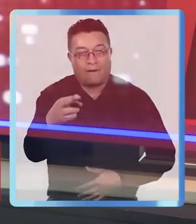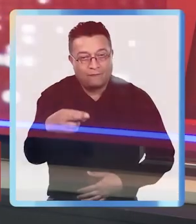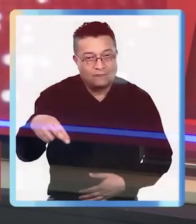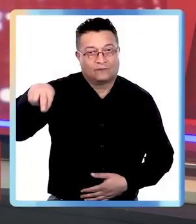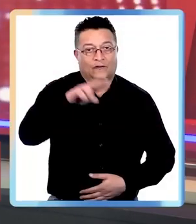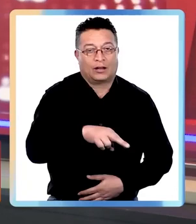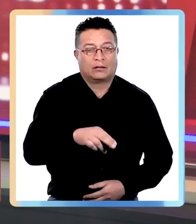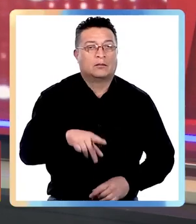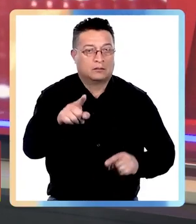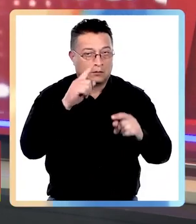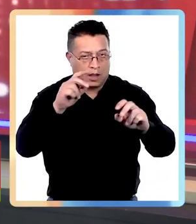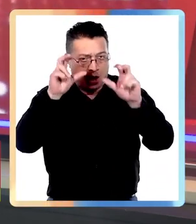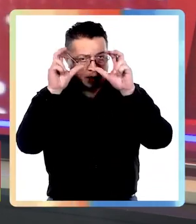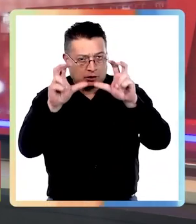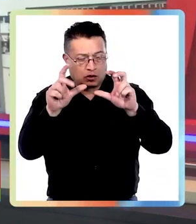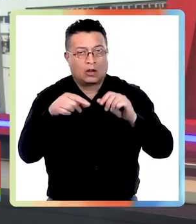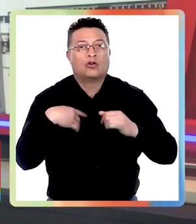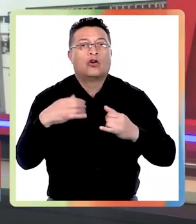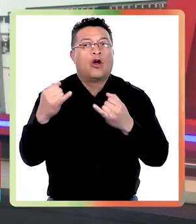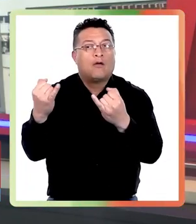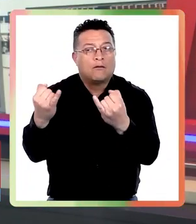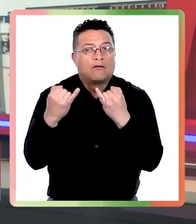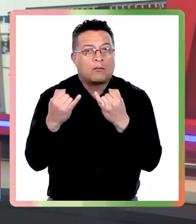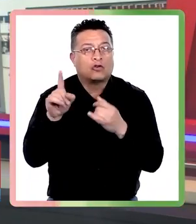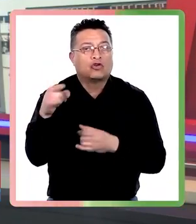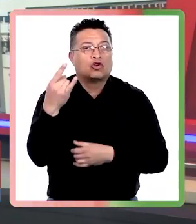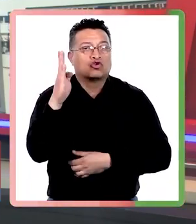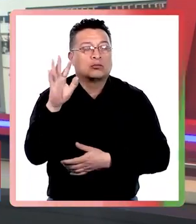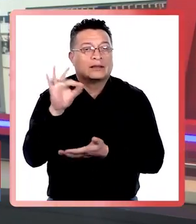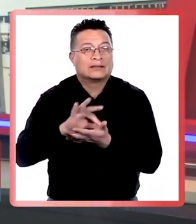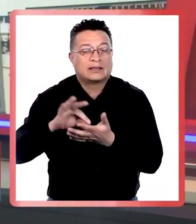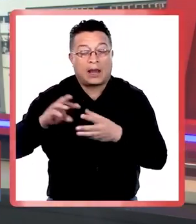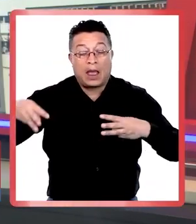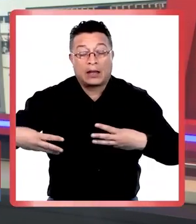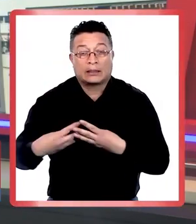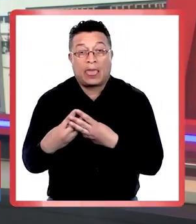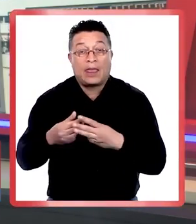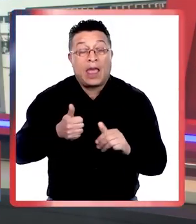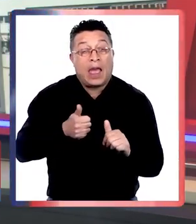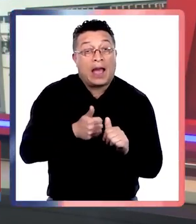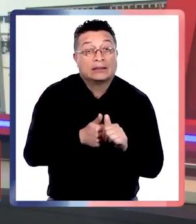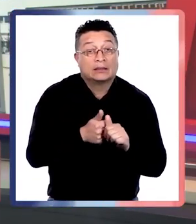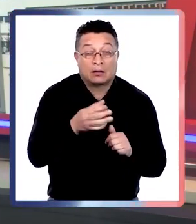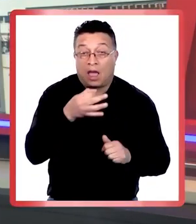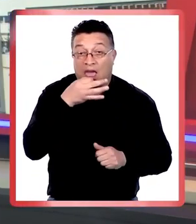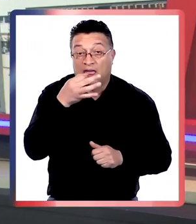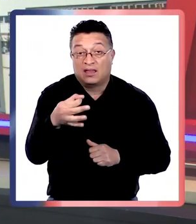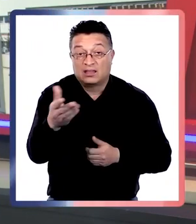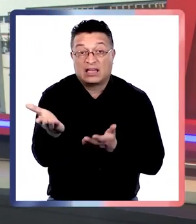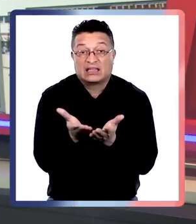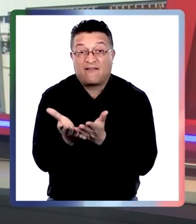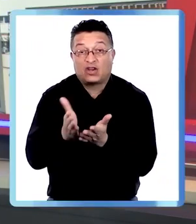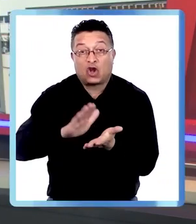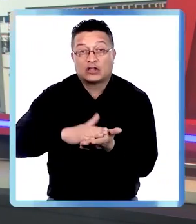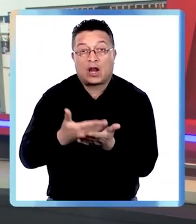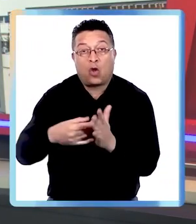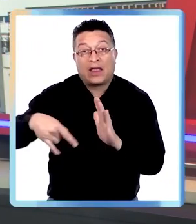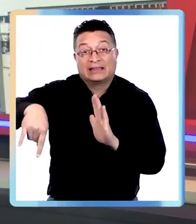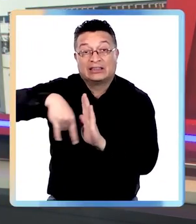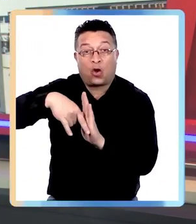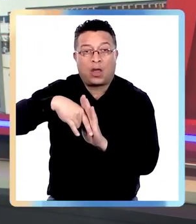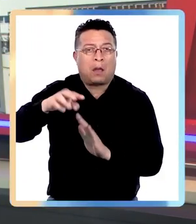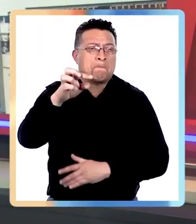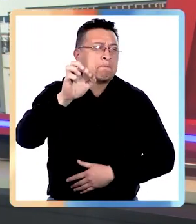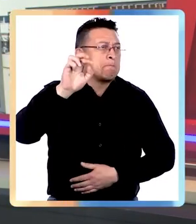Ya estamos de regreso. Mucha atención, un reporte elaborado por la Subsecretaría de Redes Asistenciales calificó el servicio de salud de